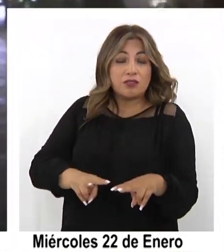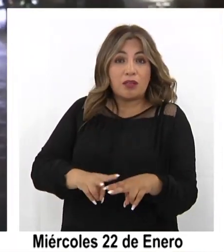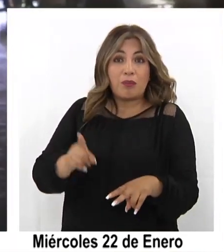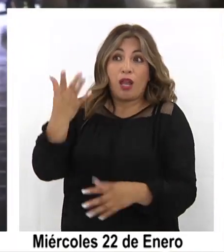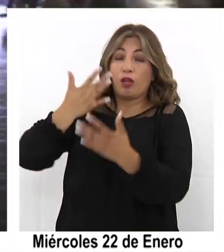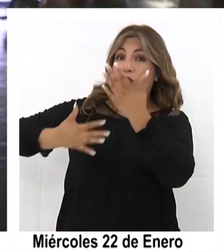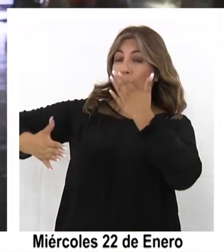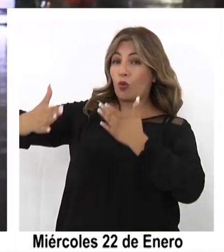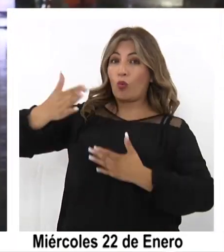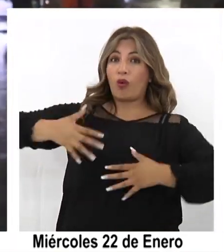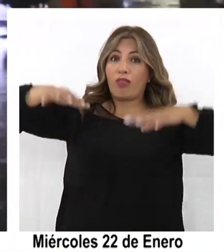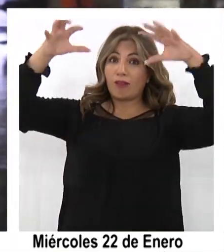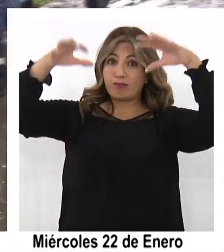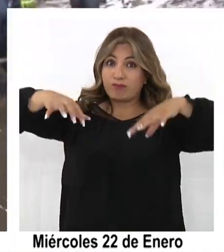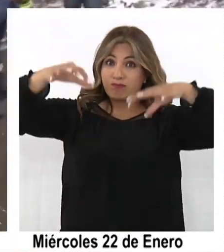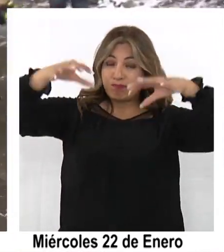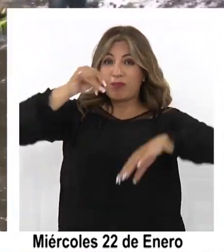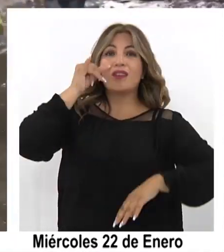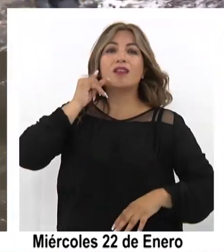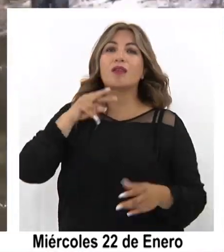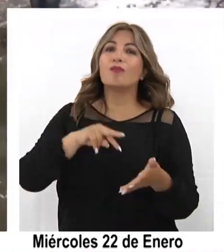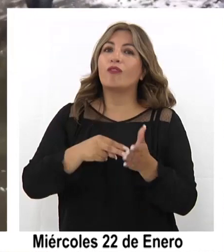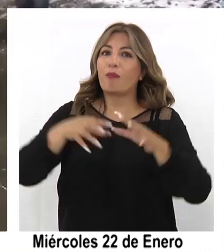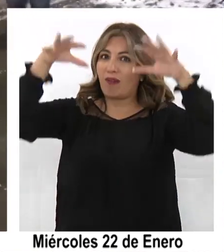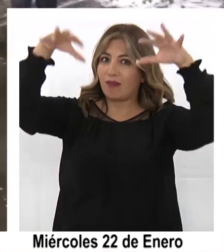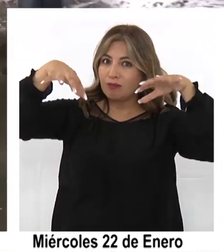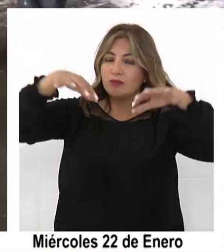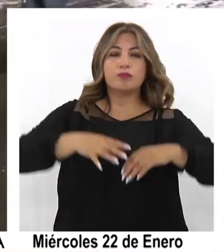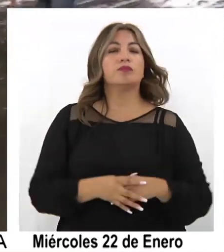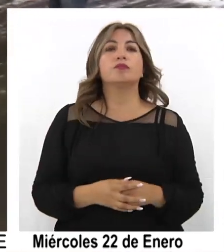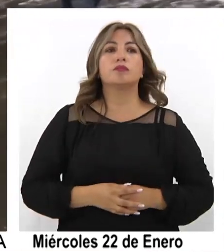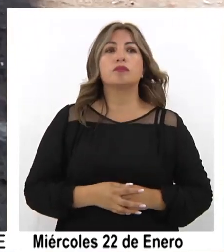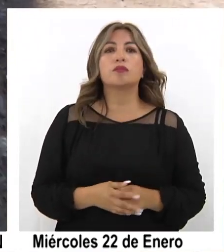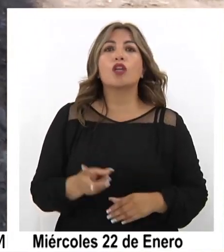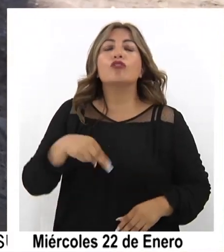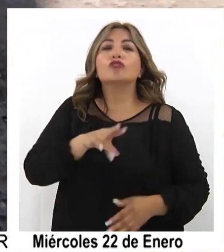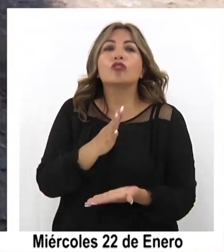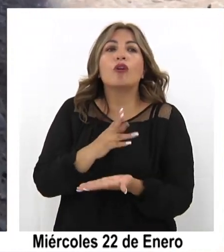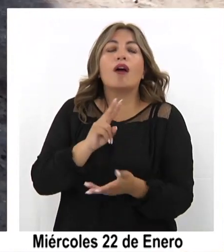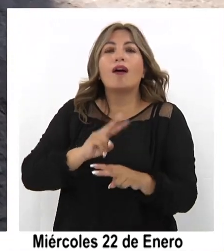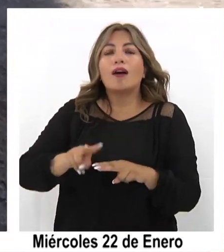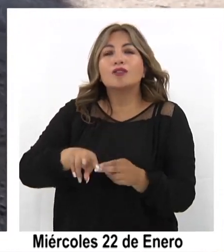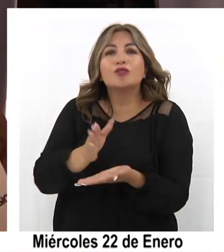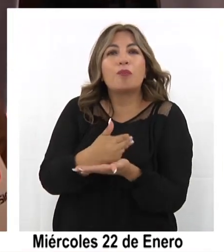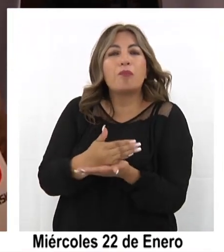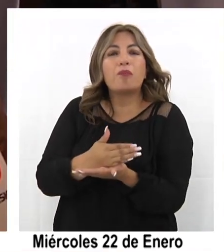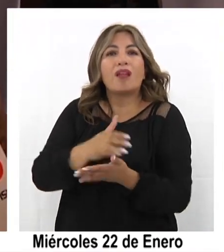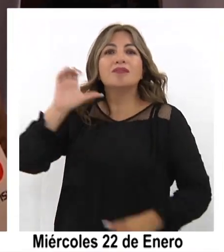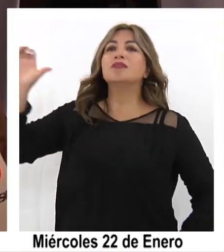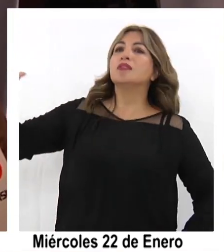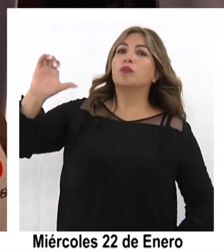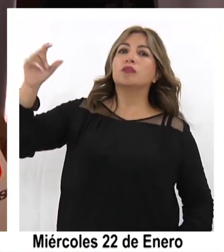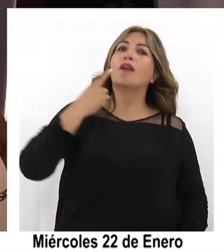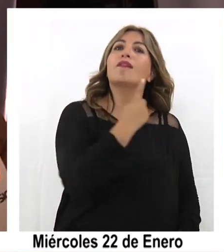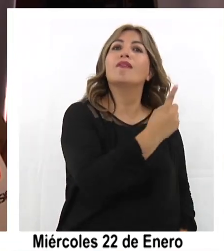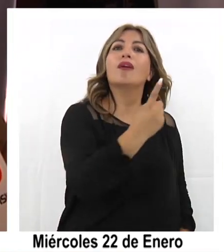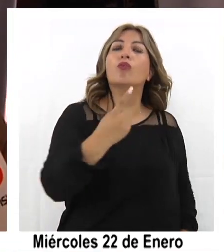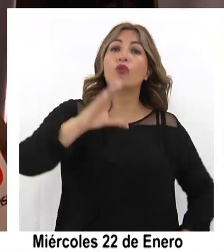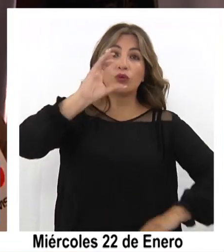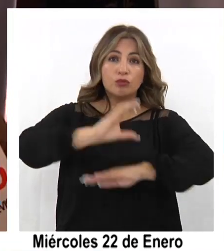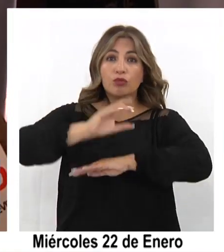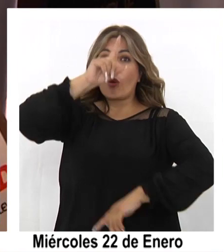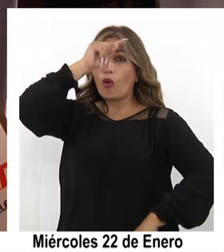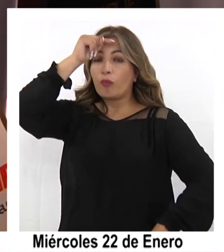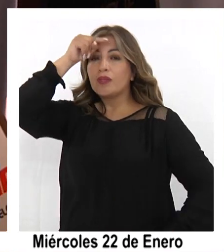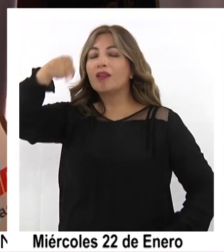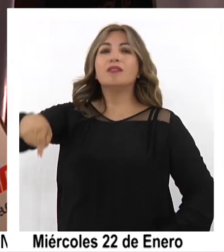adoptado para evitar posibles daños en la ciudad a causa del agua. Ya se hizo un plan de emergencia donde está detallado y se le entregó a cada uno de los